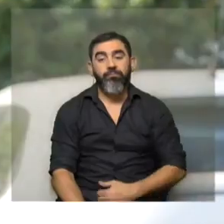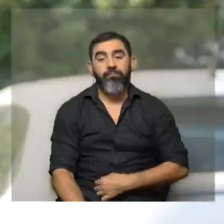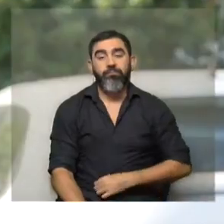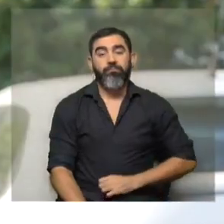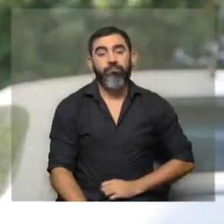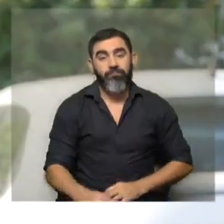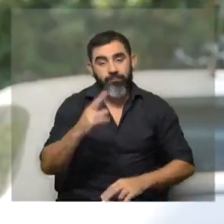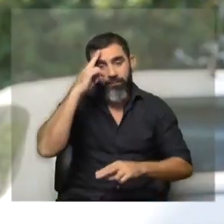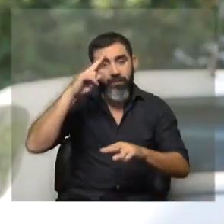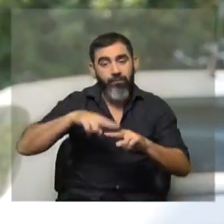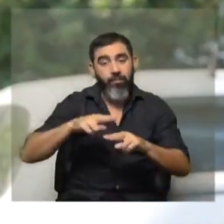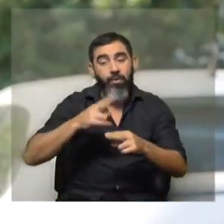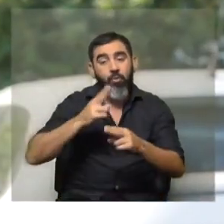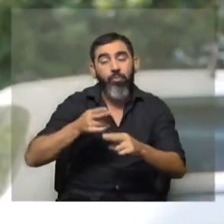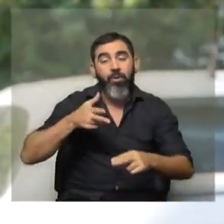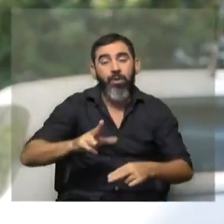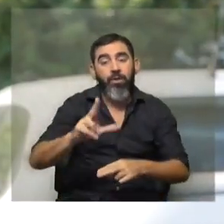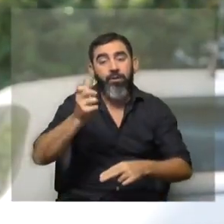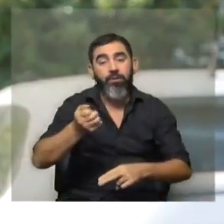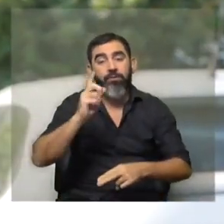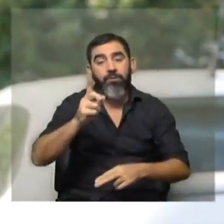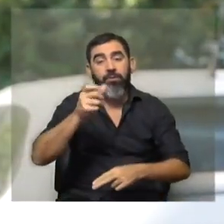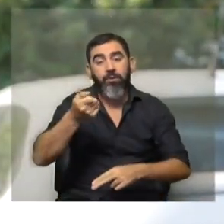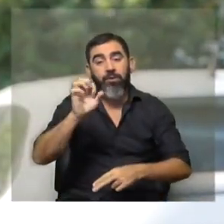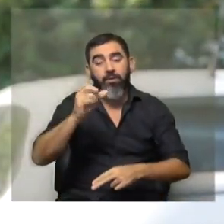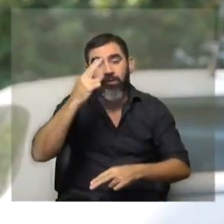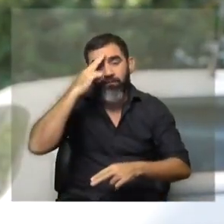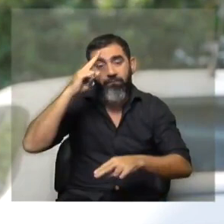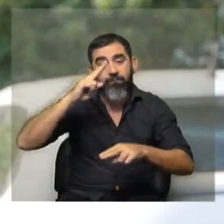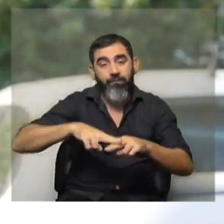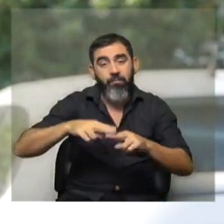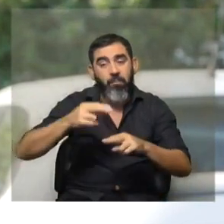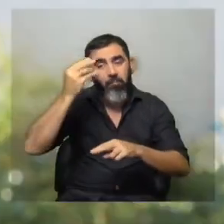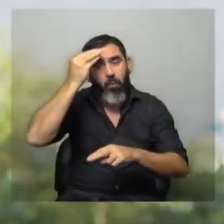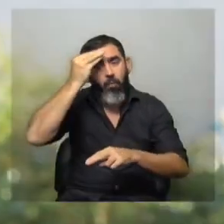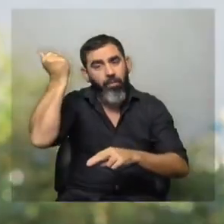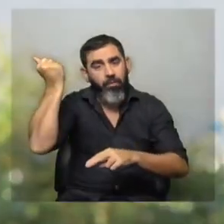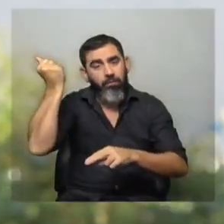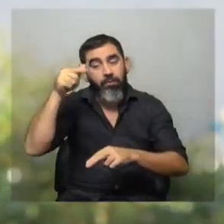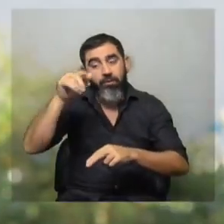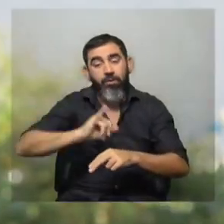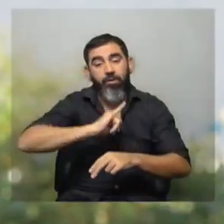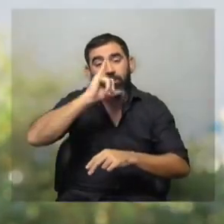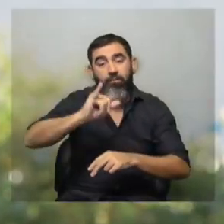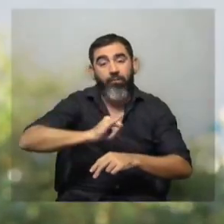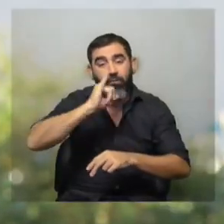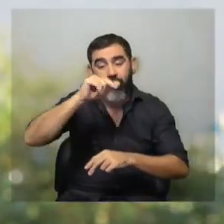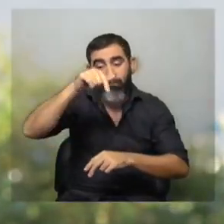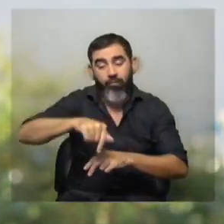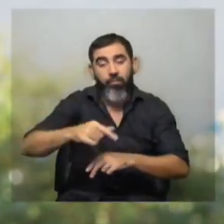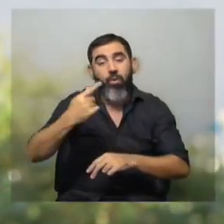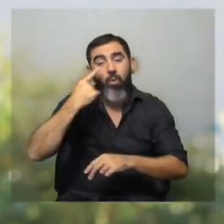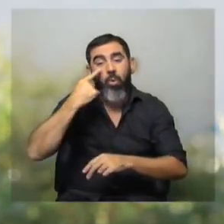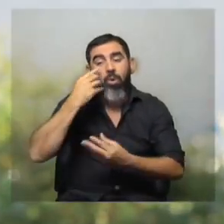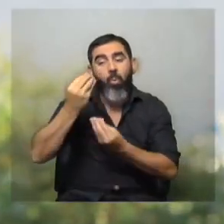La enfermedad de Chagas, una de las enfermedades consideradas olvidadas. En este informe de Sobre Ciencia vamos a conocer